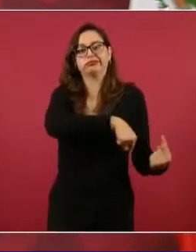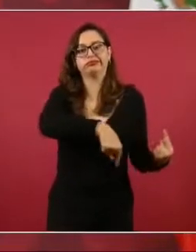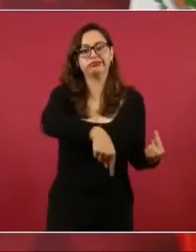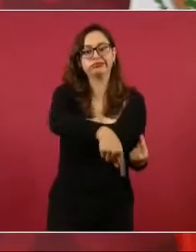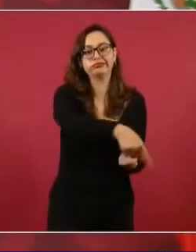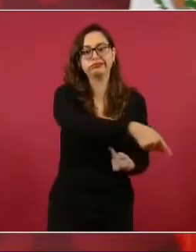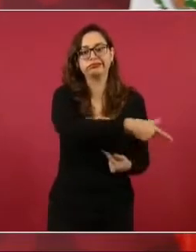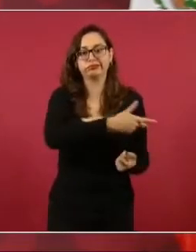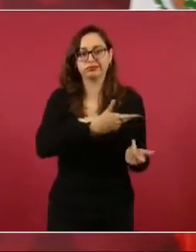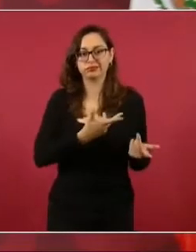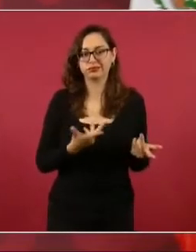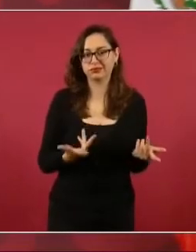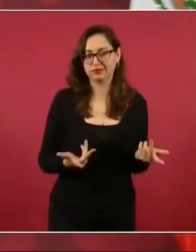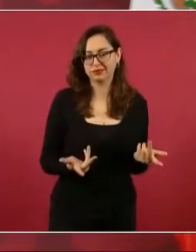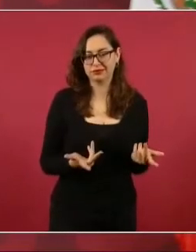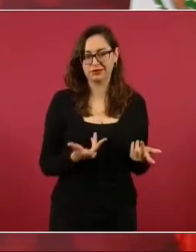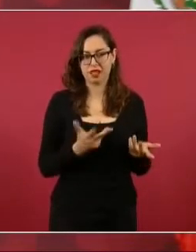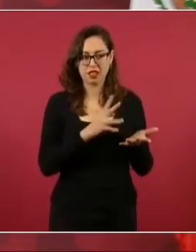en lo esencial,